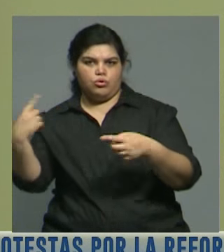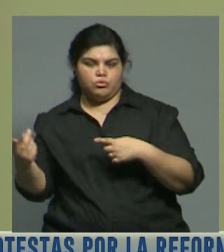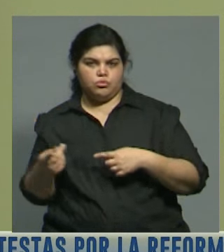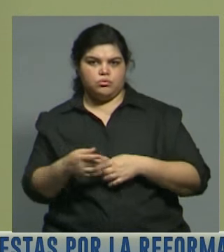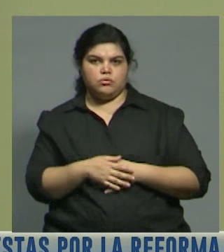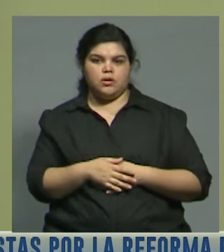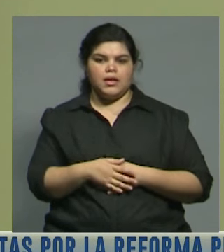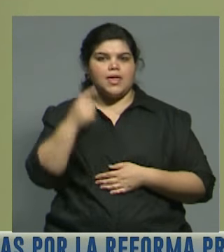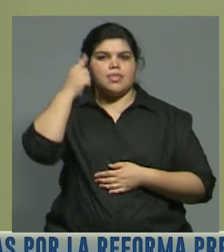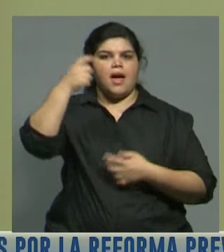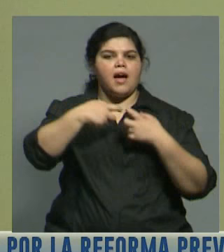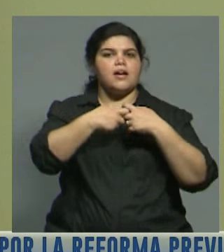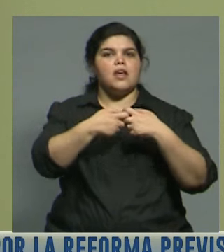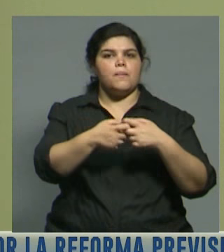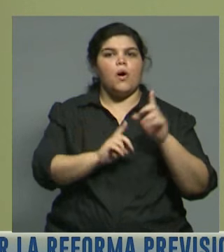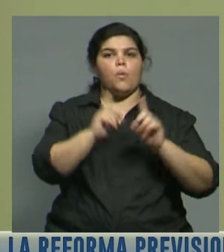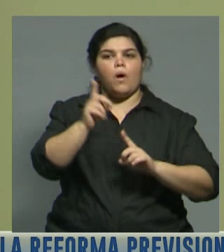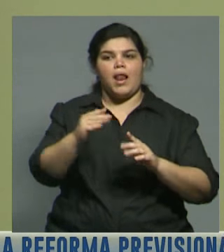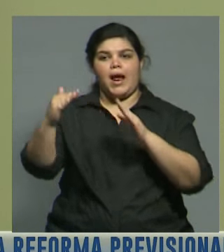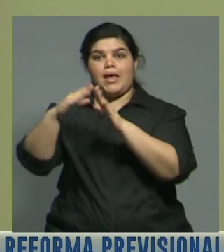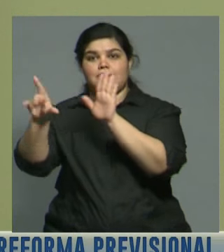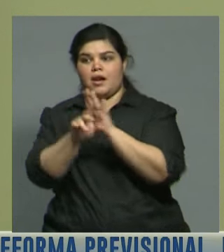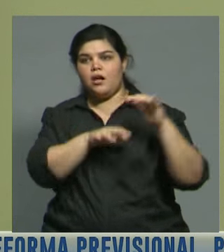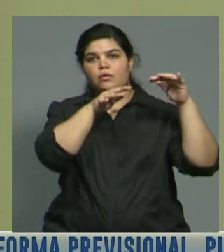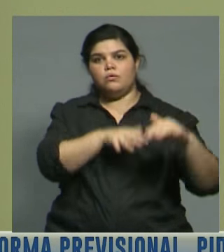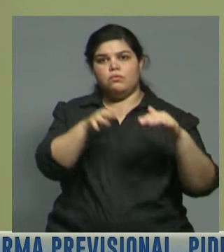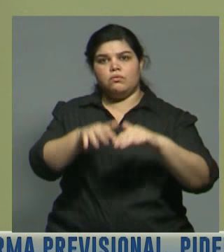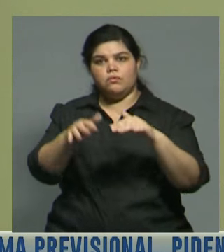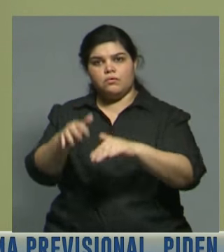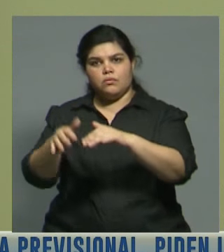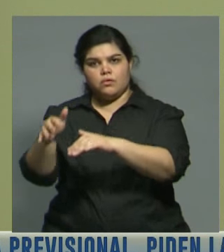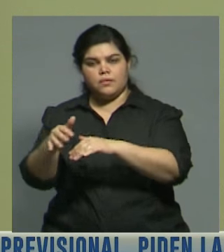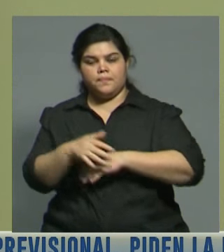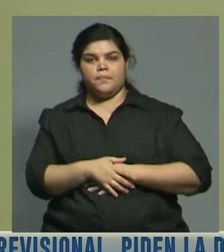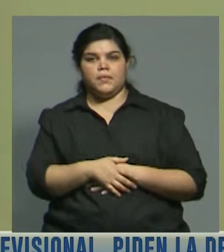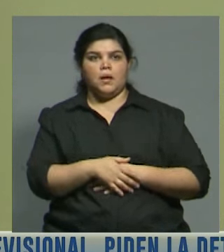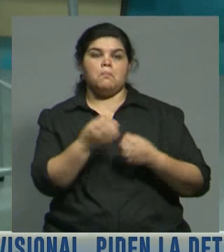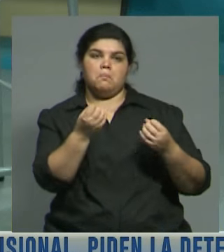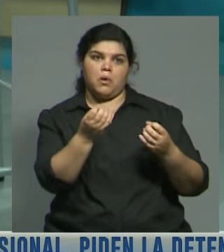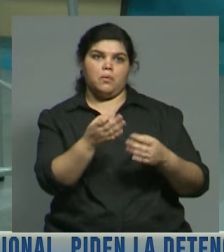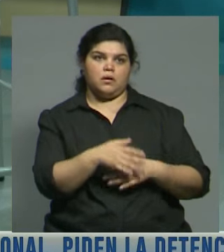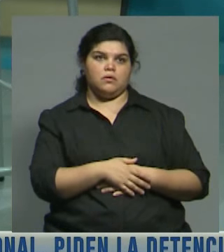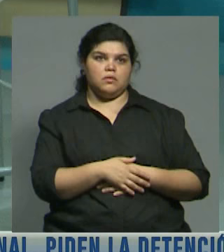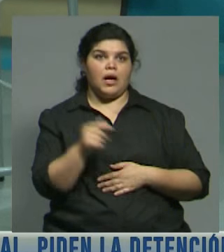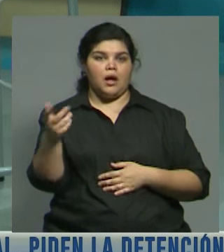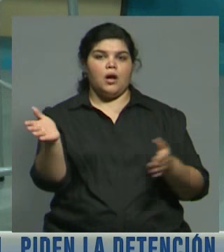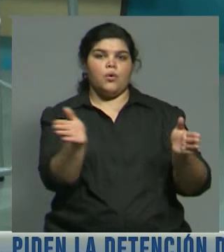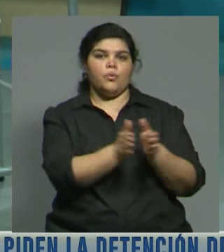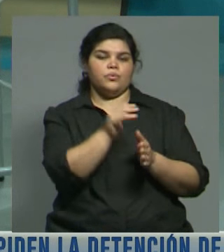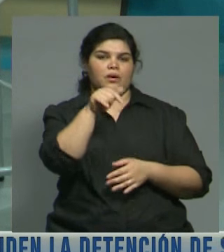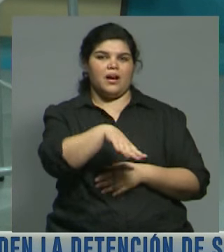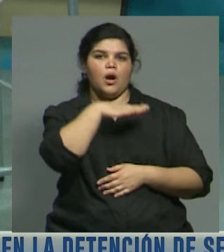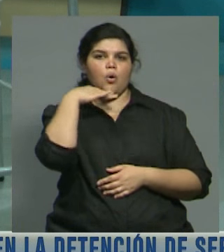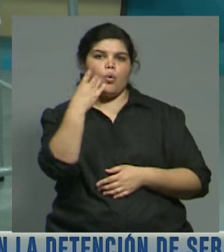tema de los gremios es movilizarse hacia la legislatura. Bien, realmente vemos acá con Julio en el